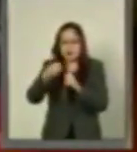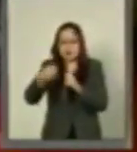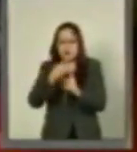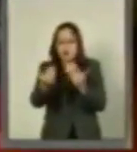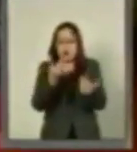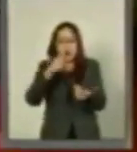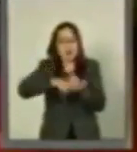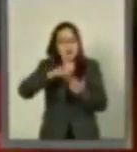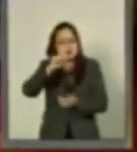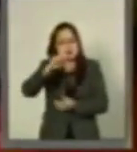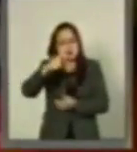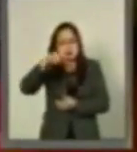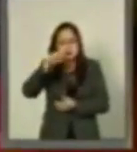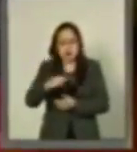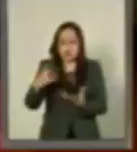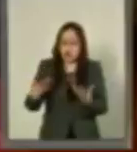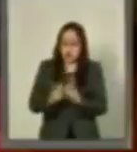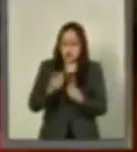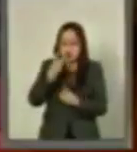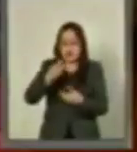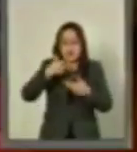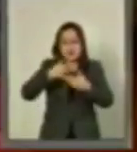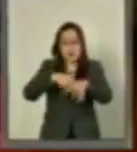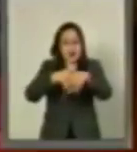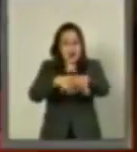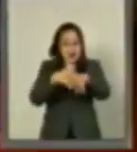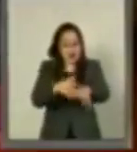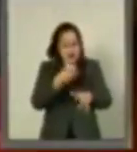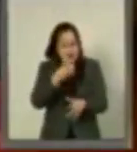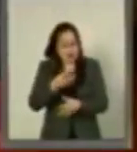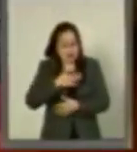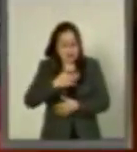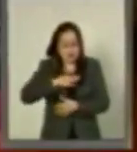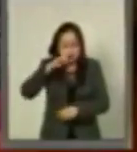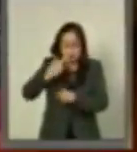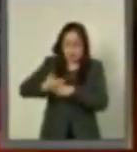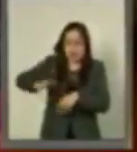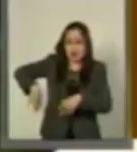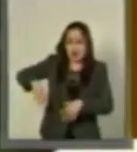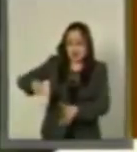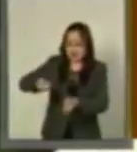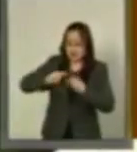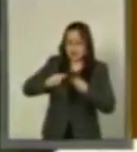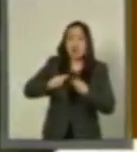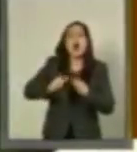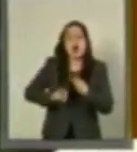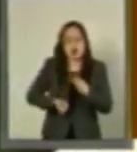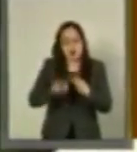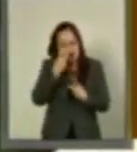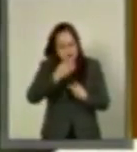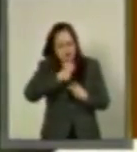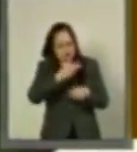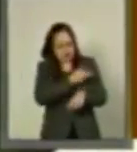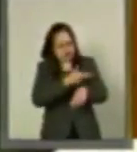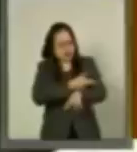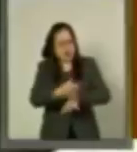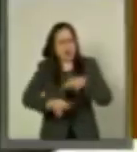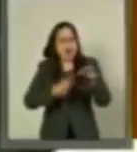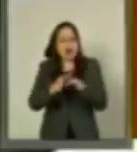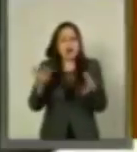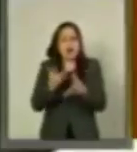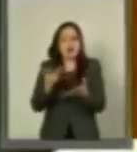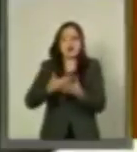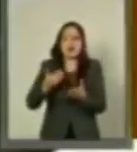desde la Secretaría de Gobernación con estas facultades que ustedes nos autorizaron. Y que hoy nos permite